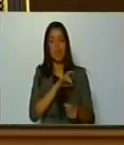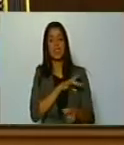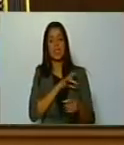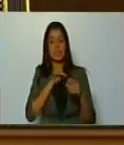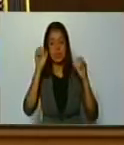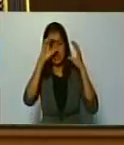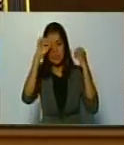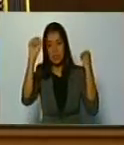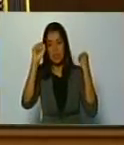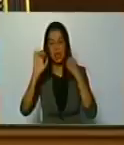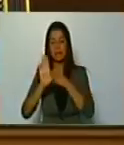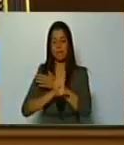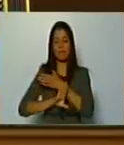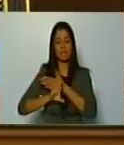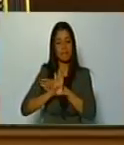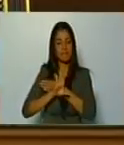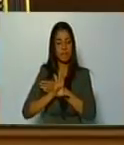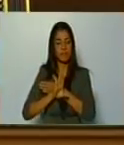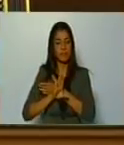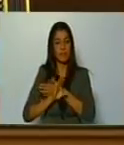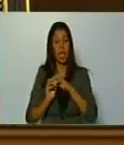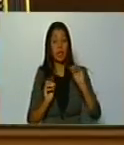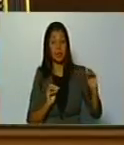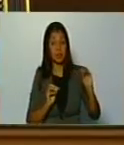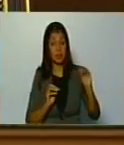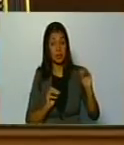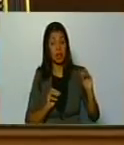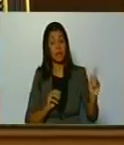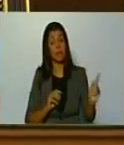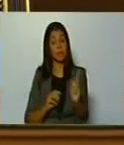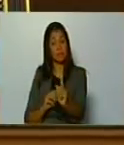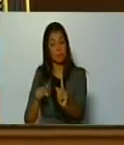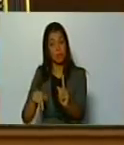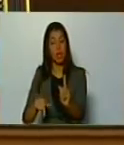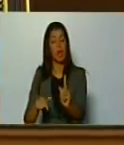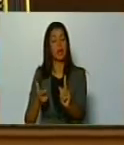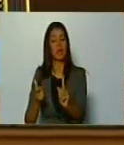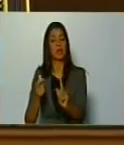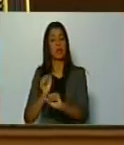Se le convocó para que diera la cara a Venezuela.